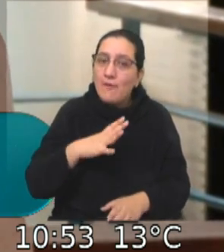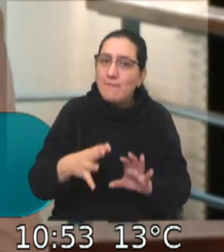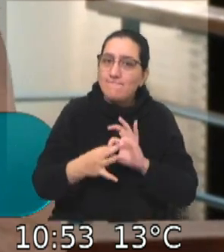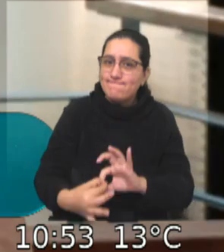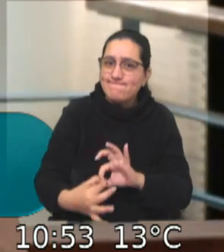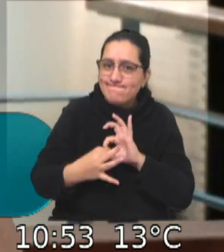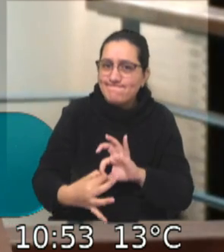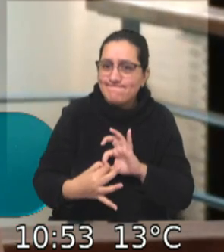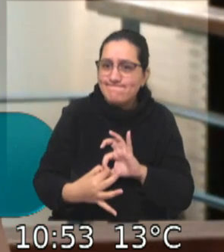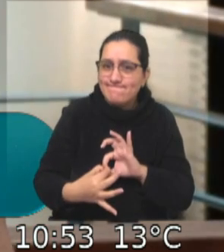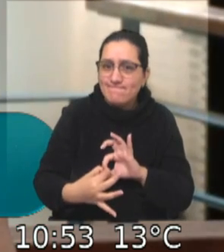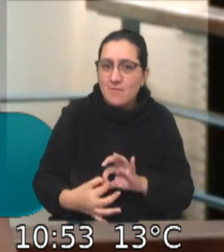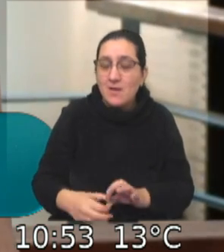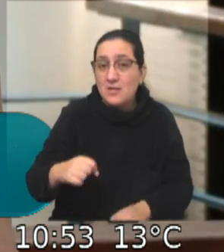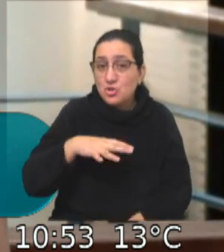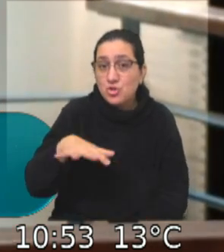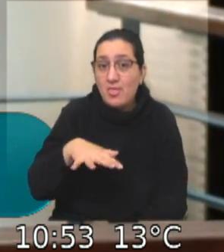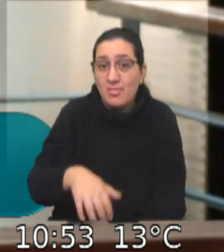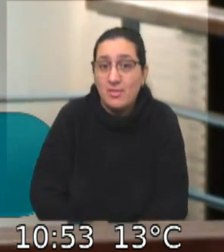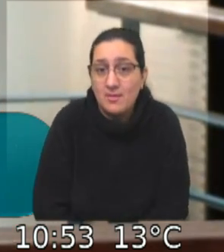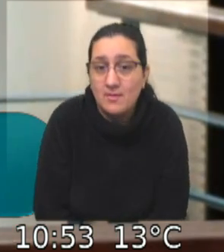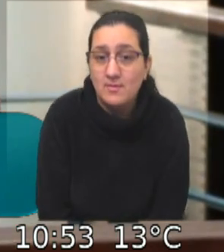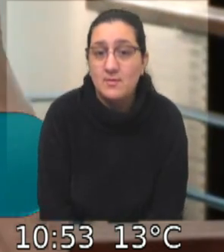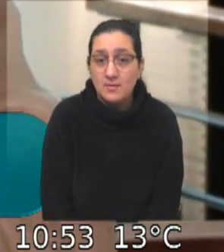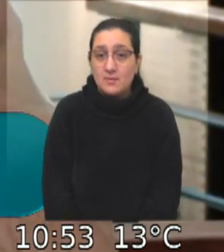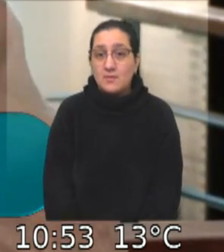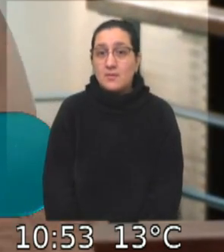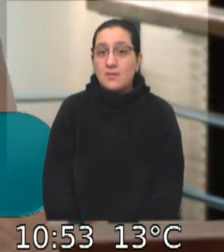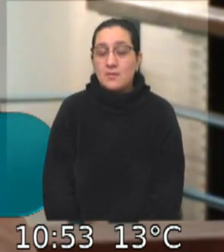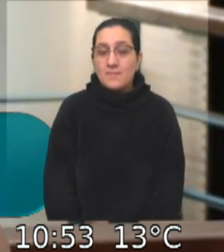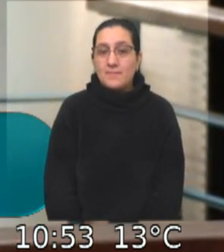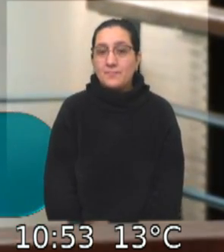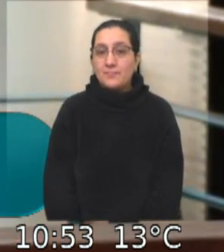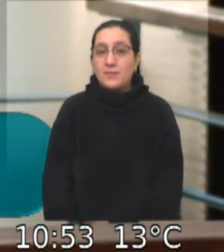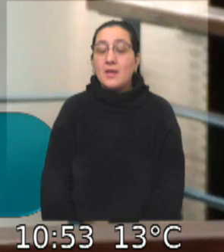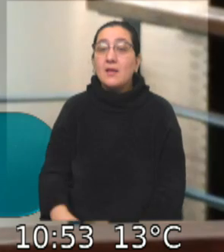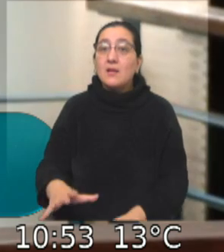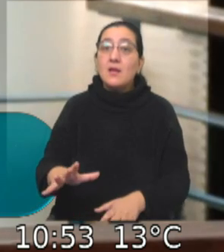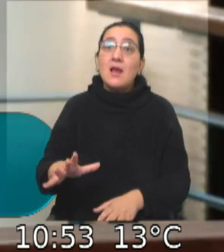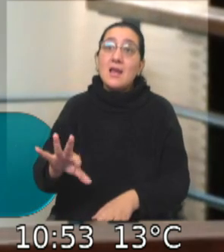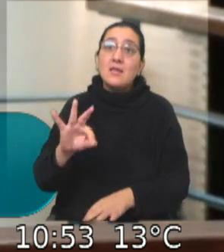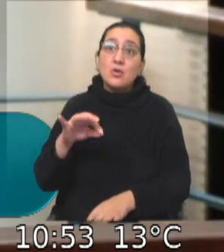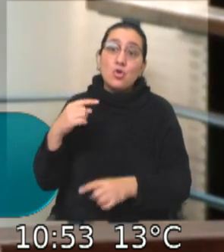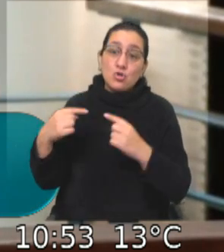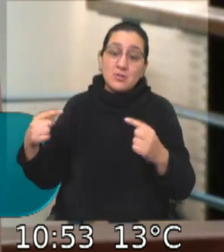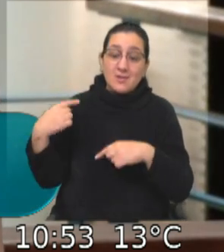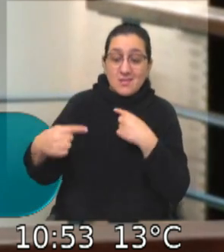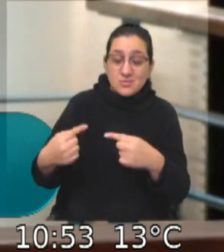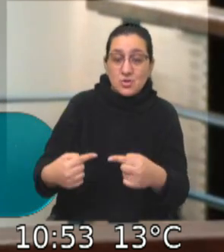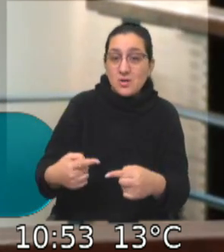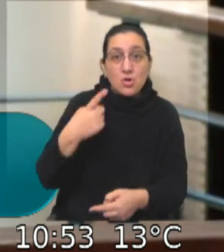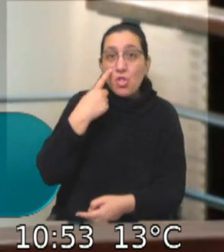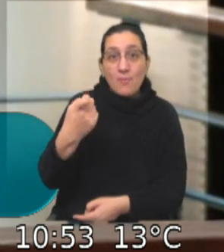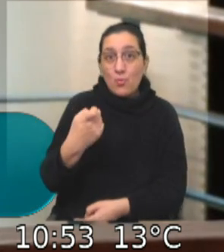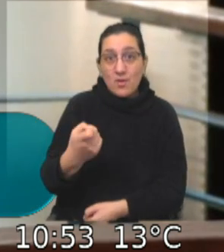muy enquistado, digamos, en la sociedad, en ampararnos en ciertas cosas tradicionales que no nos hacen ver y no nos